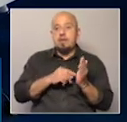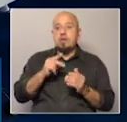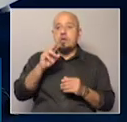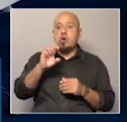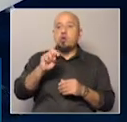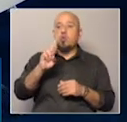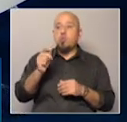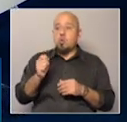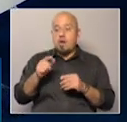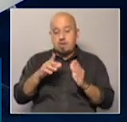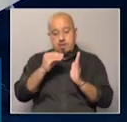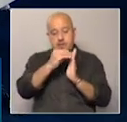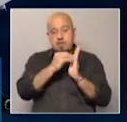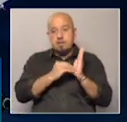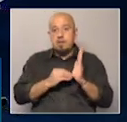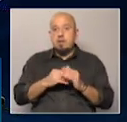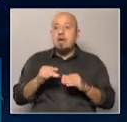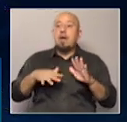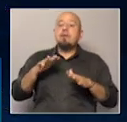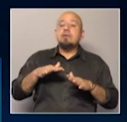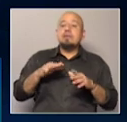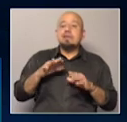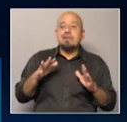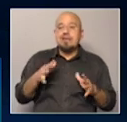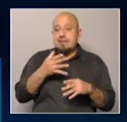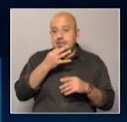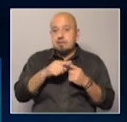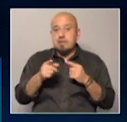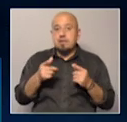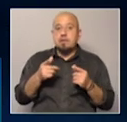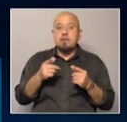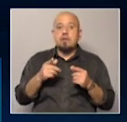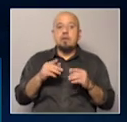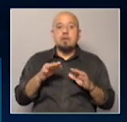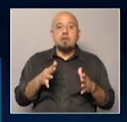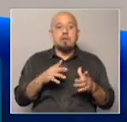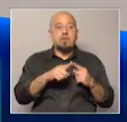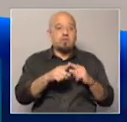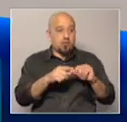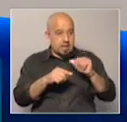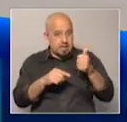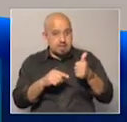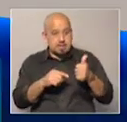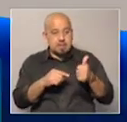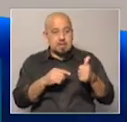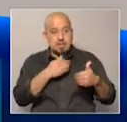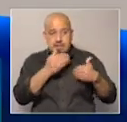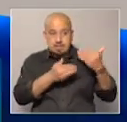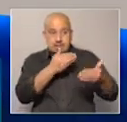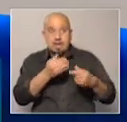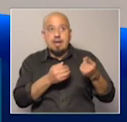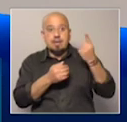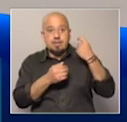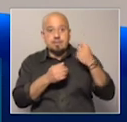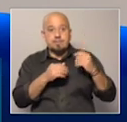RUA, en algún caso, pero muy específico. Eso es lo que les preocupa a los padres. Bueno, que dicen, fue una ganancia del proceso anterior